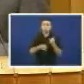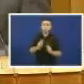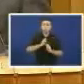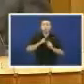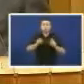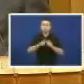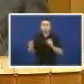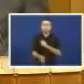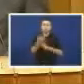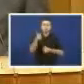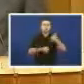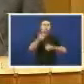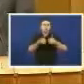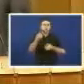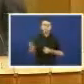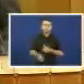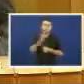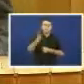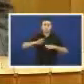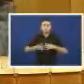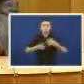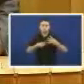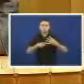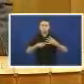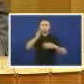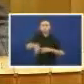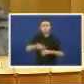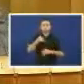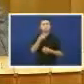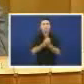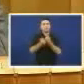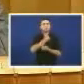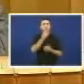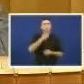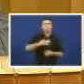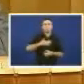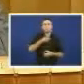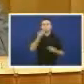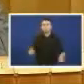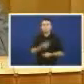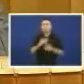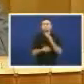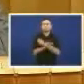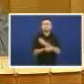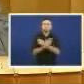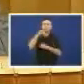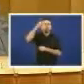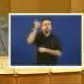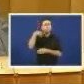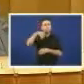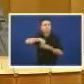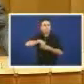empresas e cuarto o impulso dunha nova economía de benestar e da creación cultural apoiada na